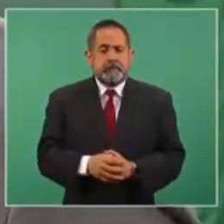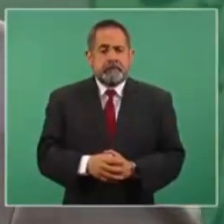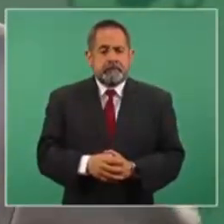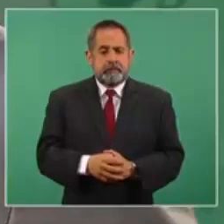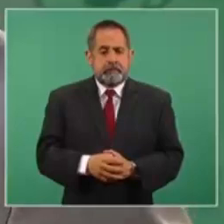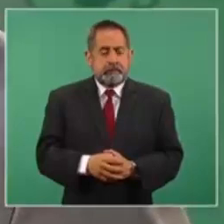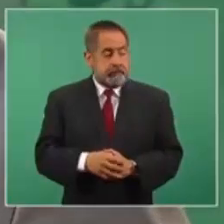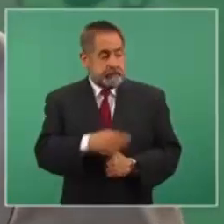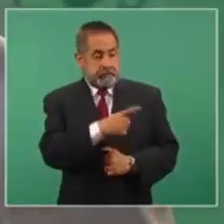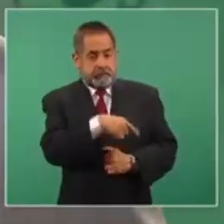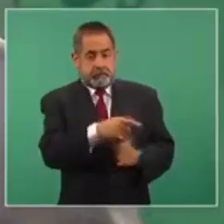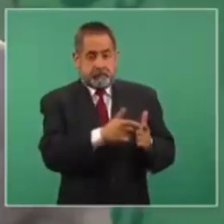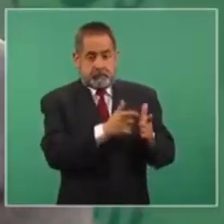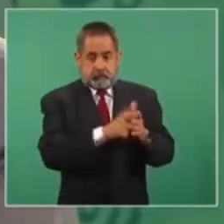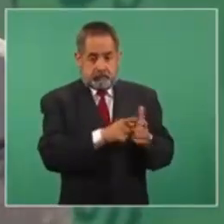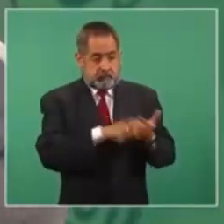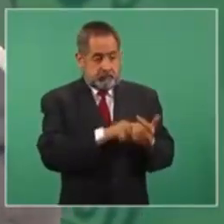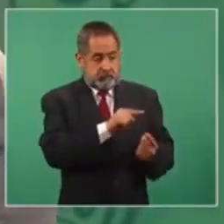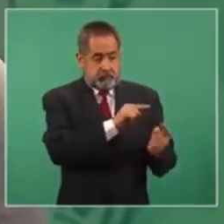estos grupos